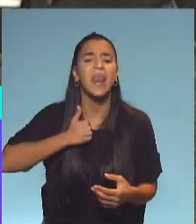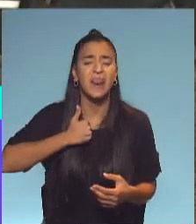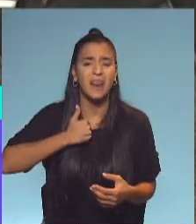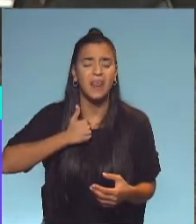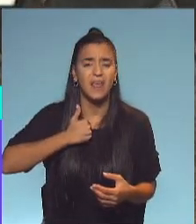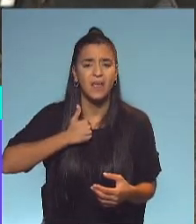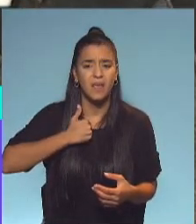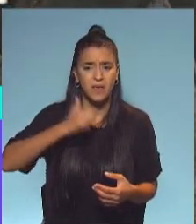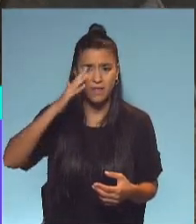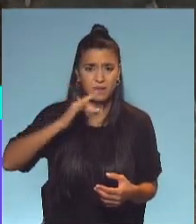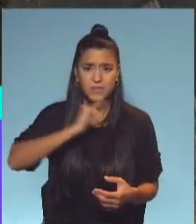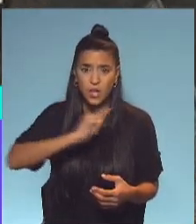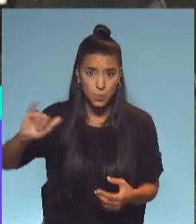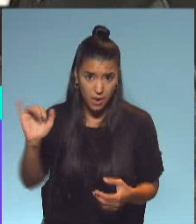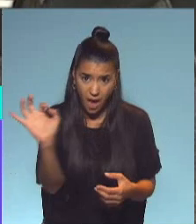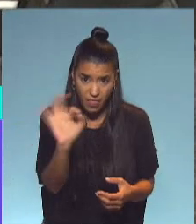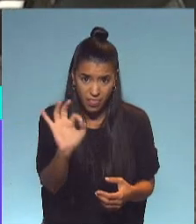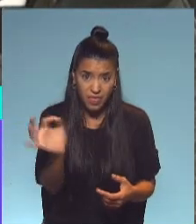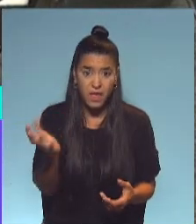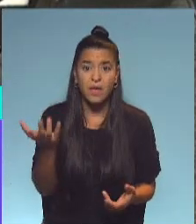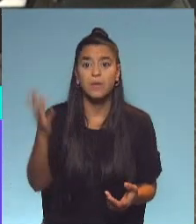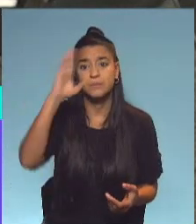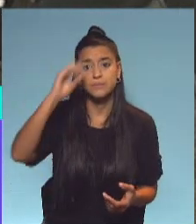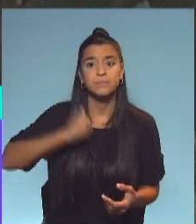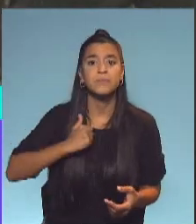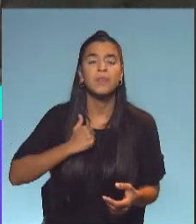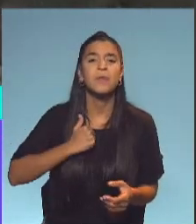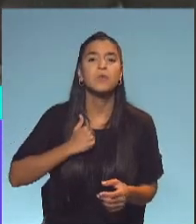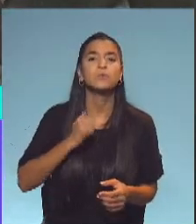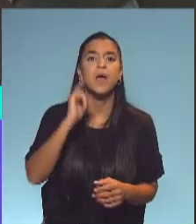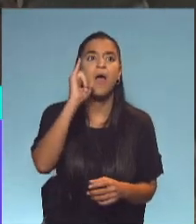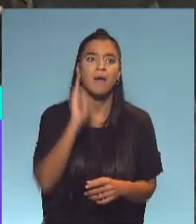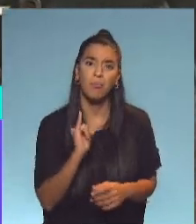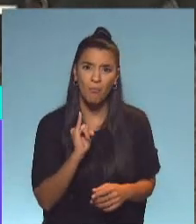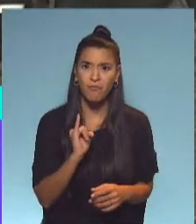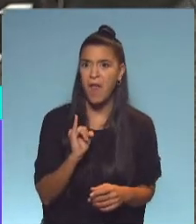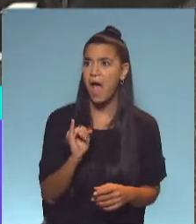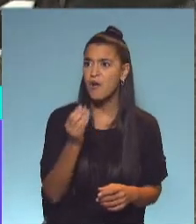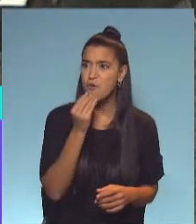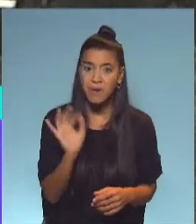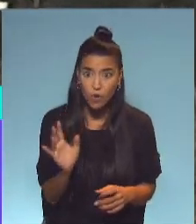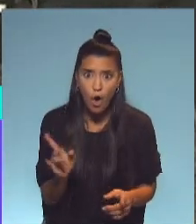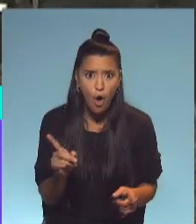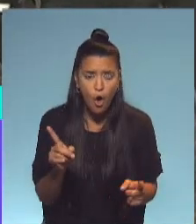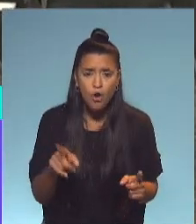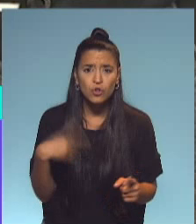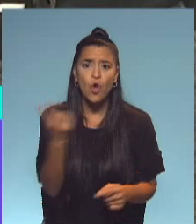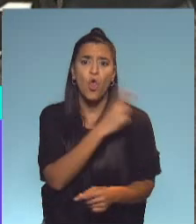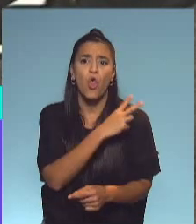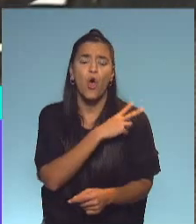que denuncie, no hay ningún militar que haya vuelto con 1 kilo menos. ¿Sí? Era muy fácil verlos como el Rey